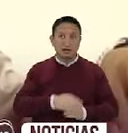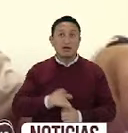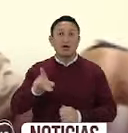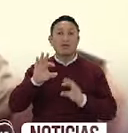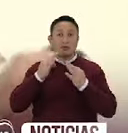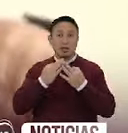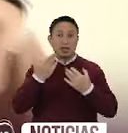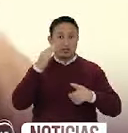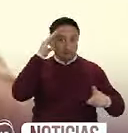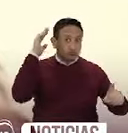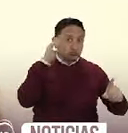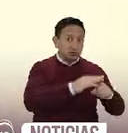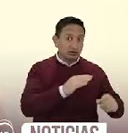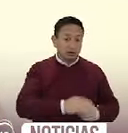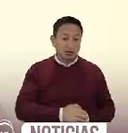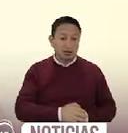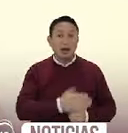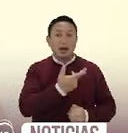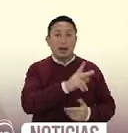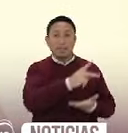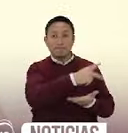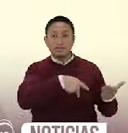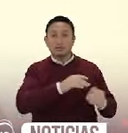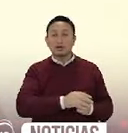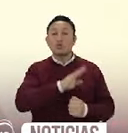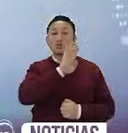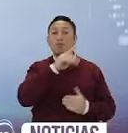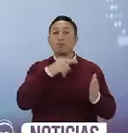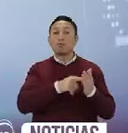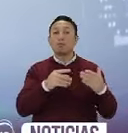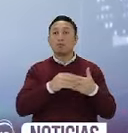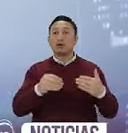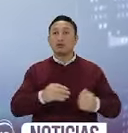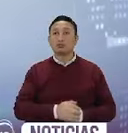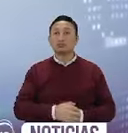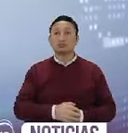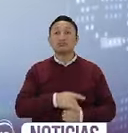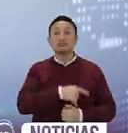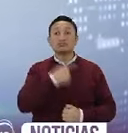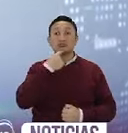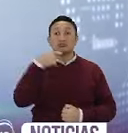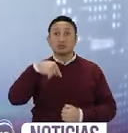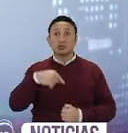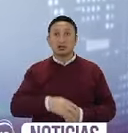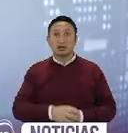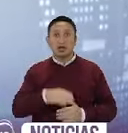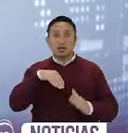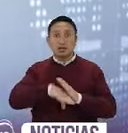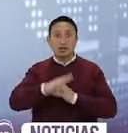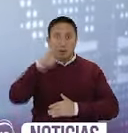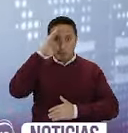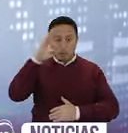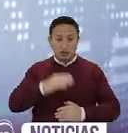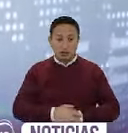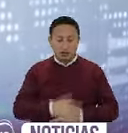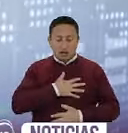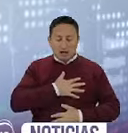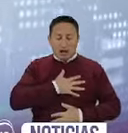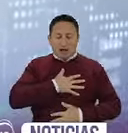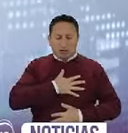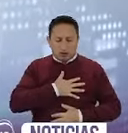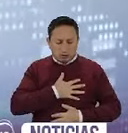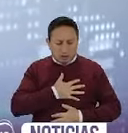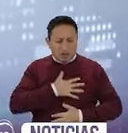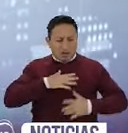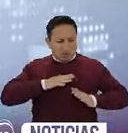los familiares y habían pedido un rescate de $4,000. Él relata que cuando escuchó ingresar a los policías, le regresó la tranquilidad